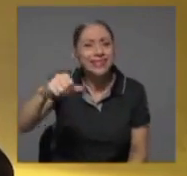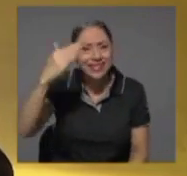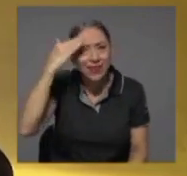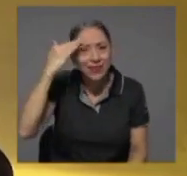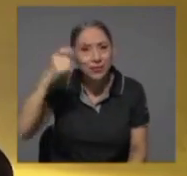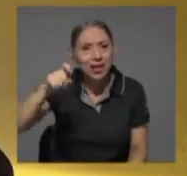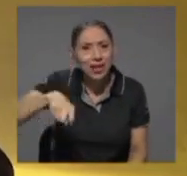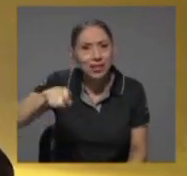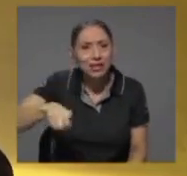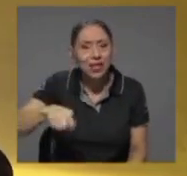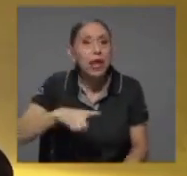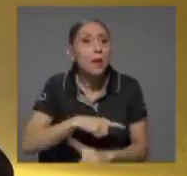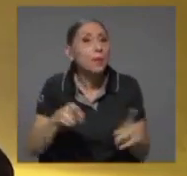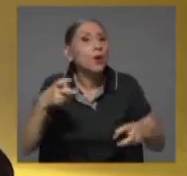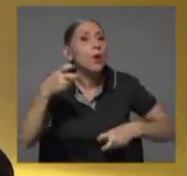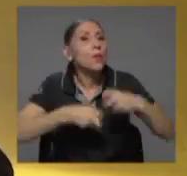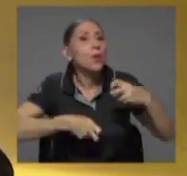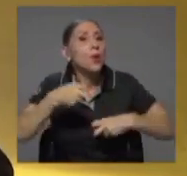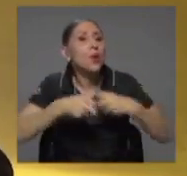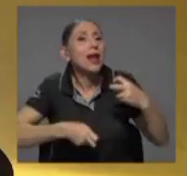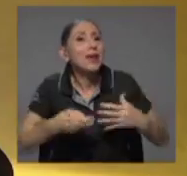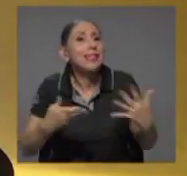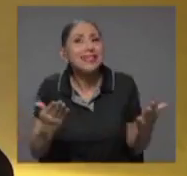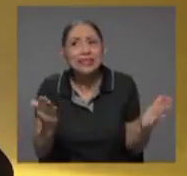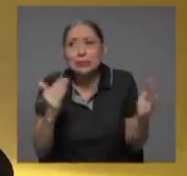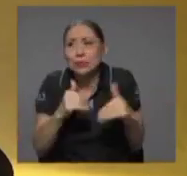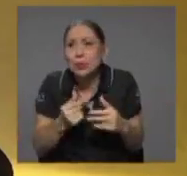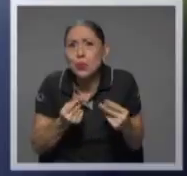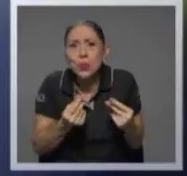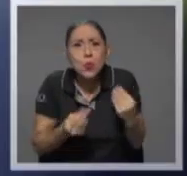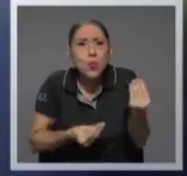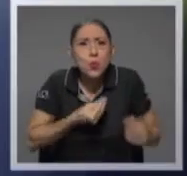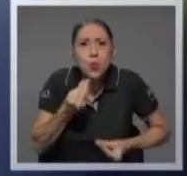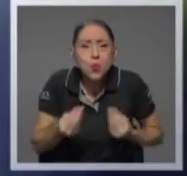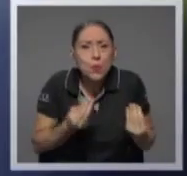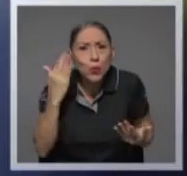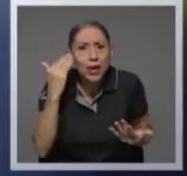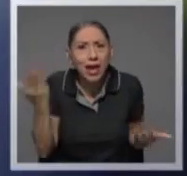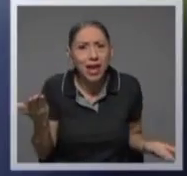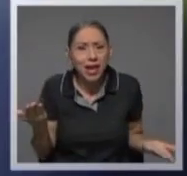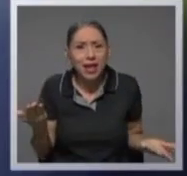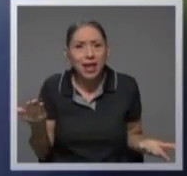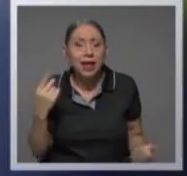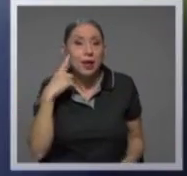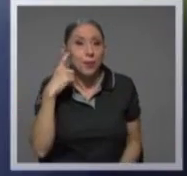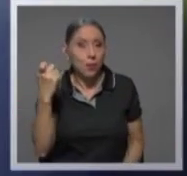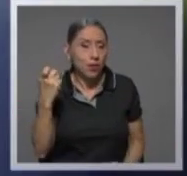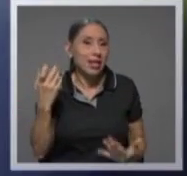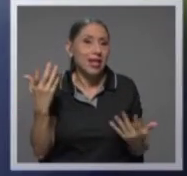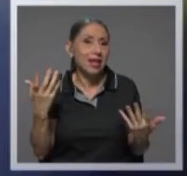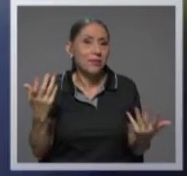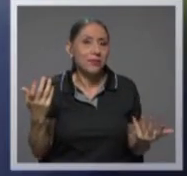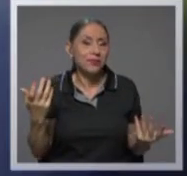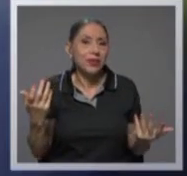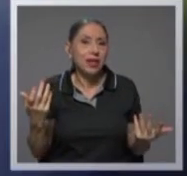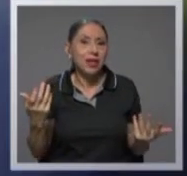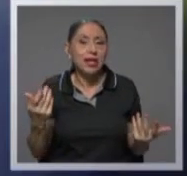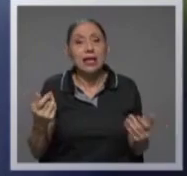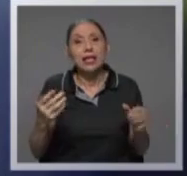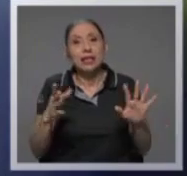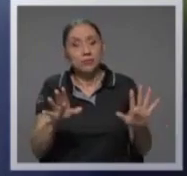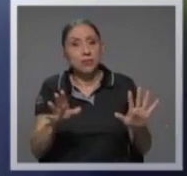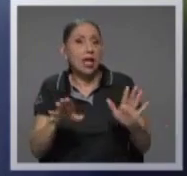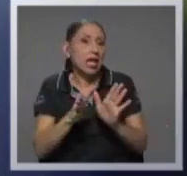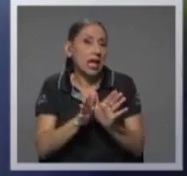no hay arañas, para usar una expresión popular. ¿Y por qué? Porque incluso si puede prestar, y